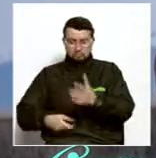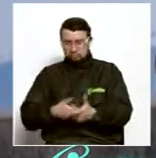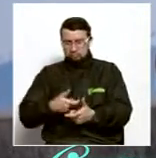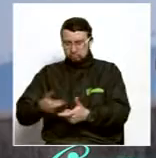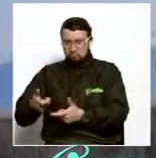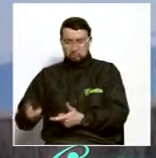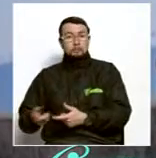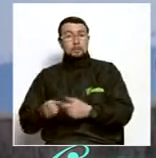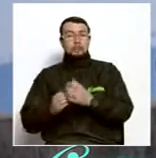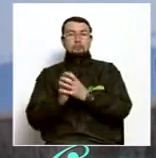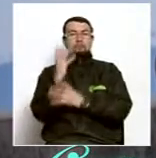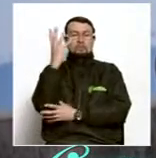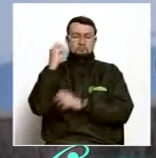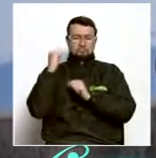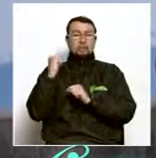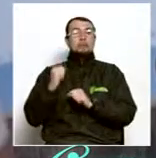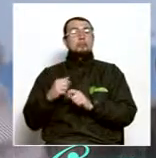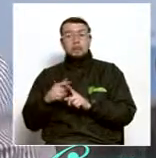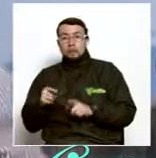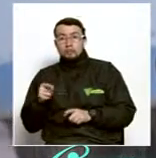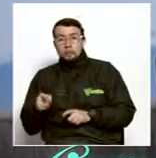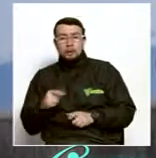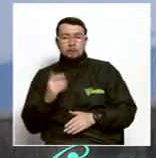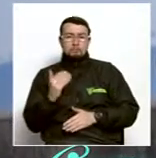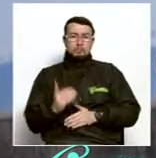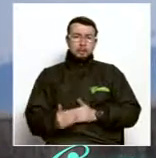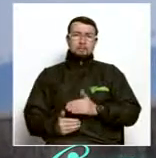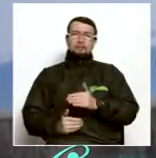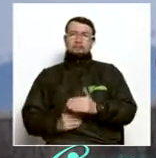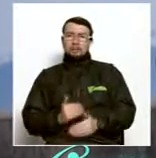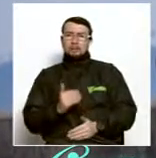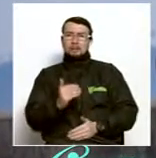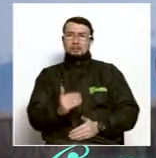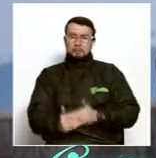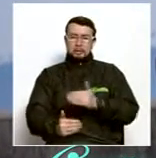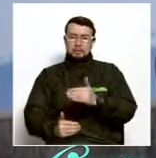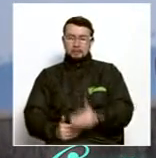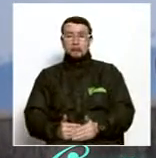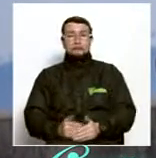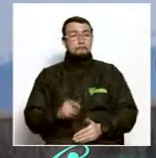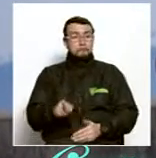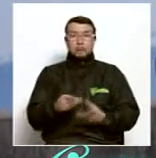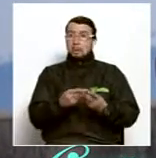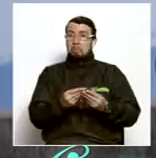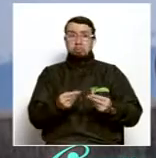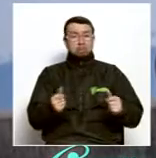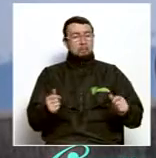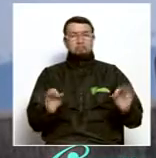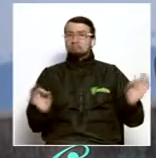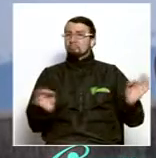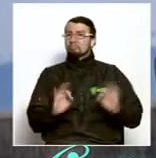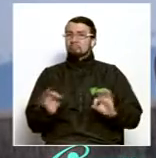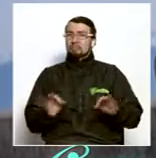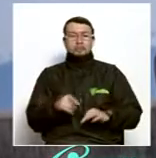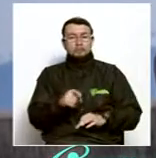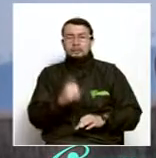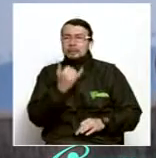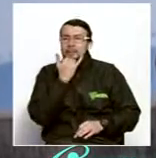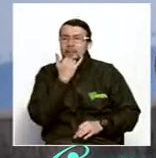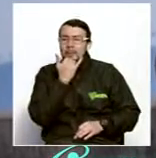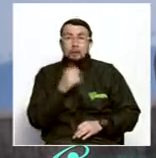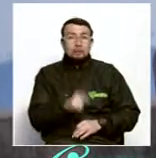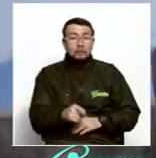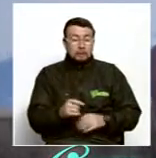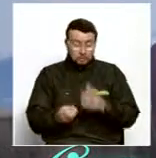es bioacumulativo. Es un tóxico muy fuerte y muy estable, que no es biodegradable y que finalmente termina, si no